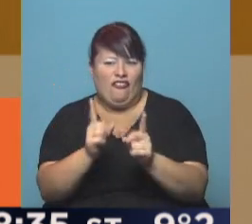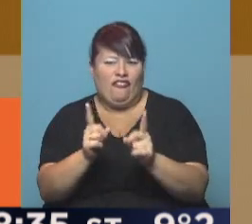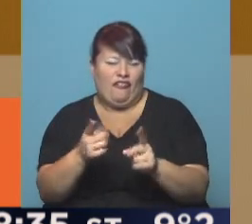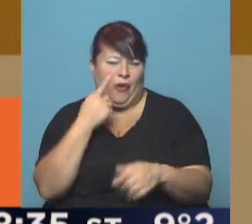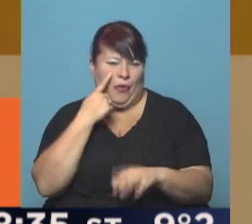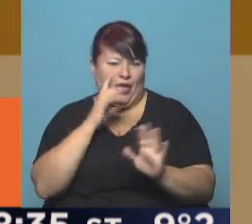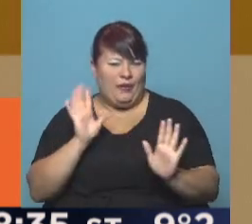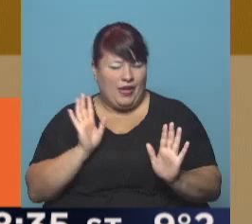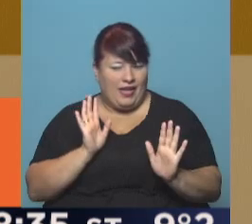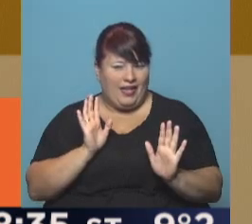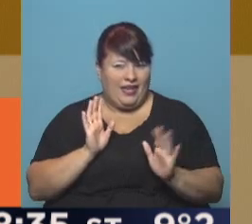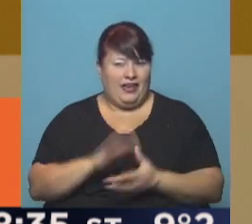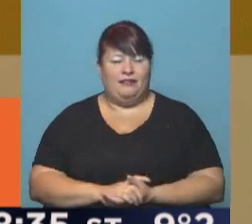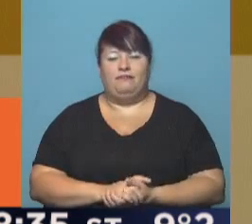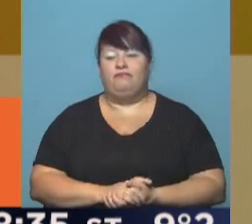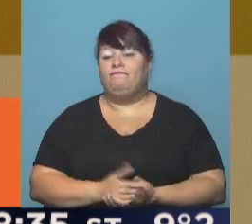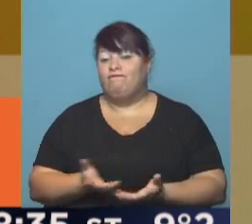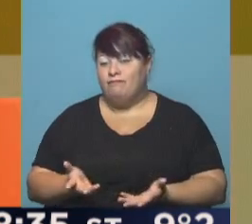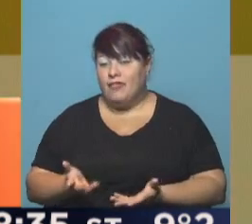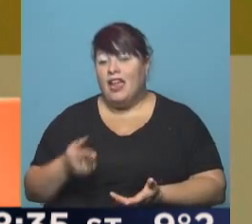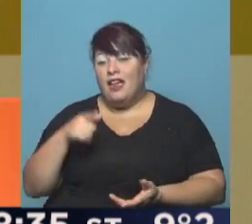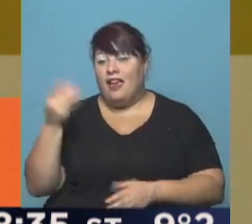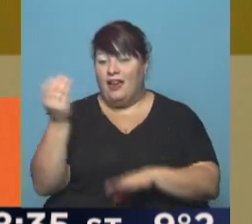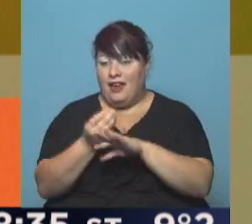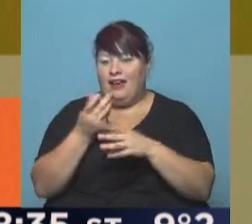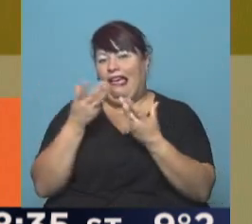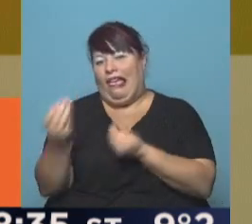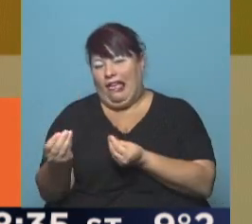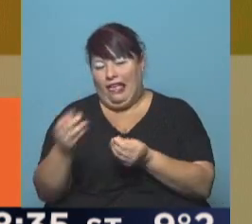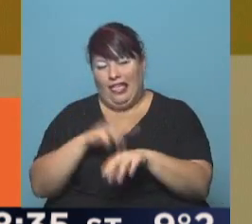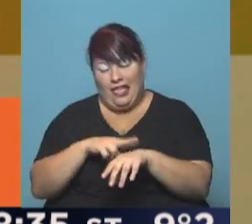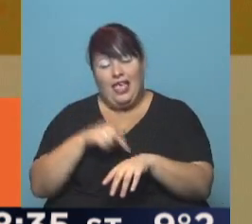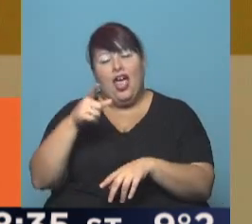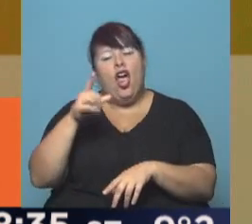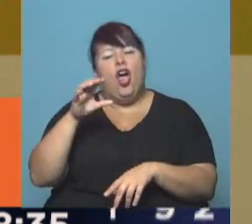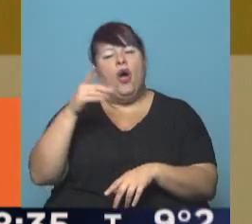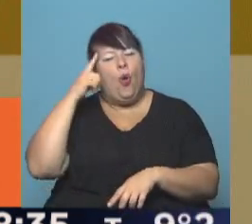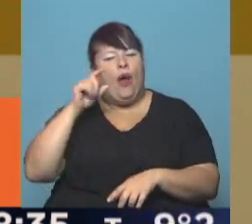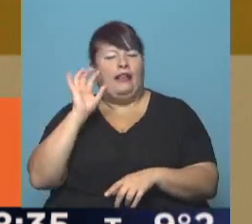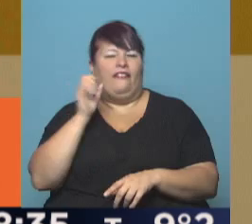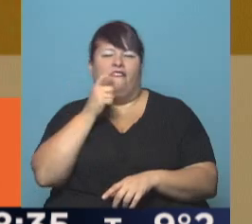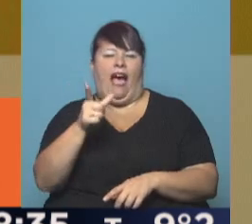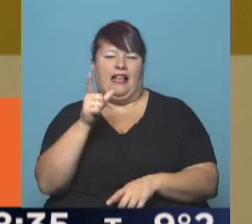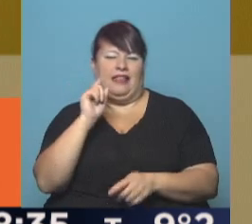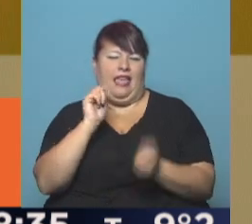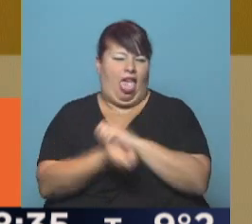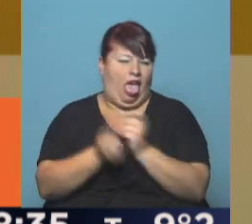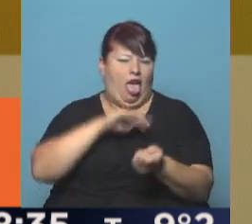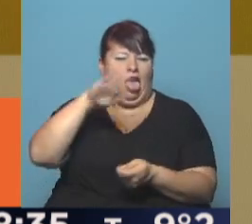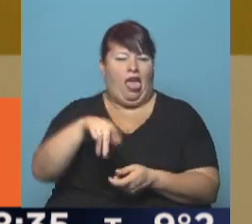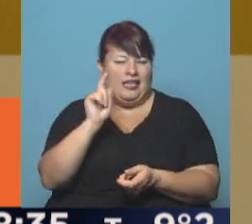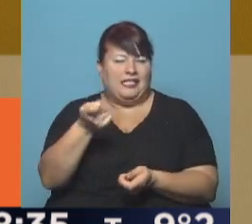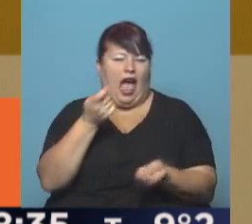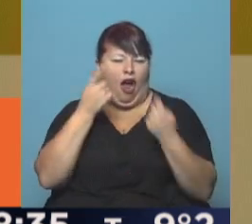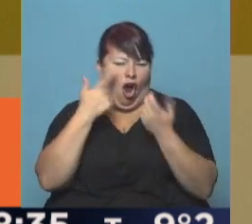vivito y coleando, que lo puso a su servicio. Ollarvide era un juez muy vulnerable, porque todo el mundo sabía lo que